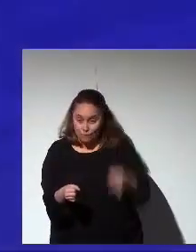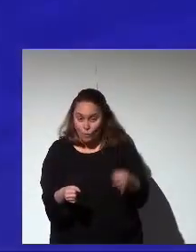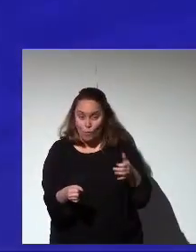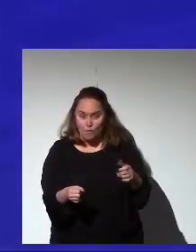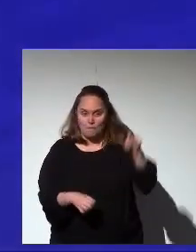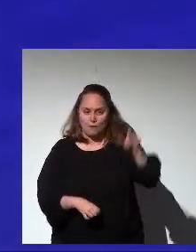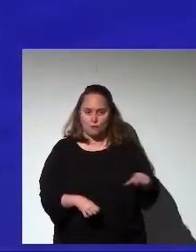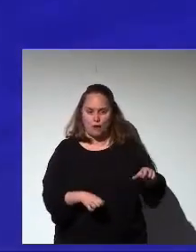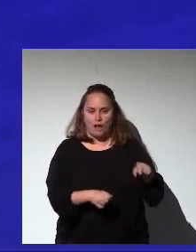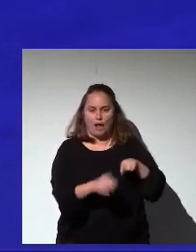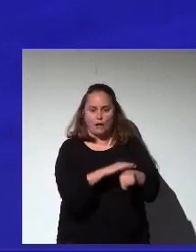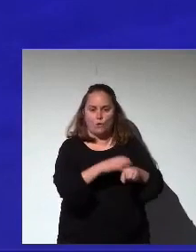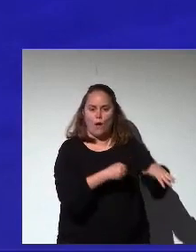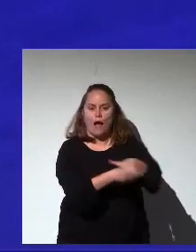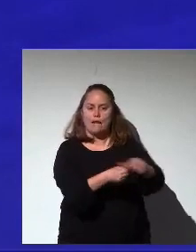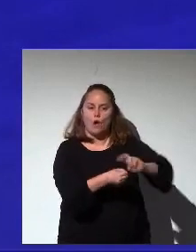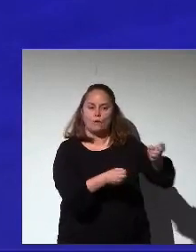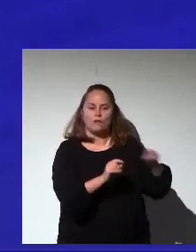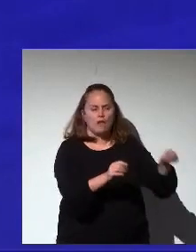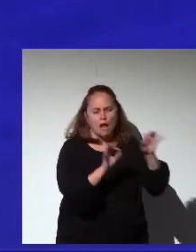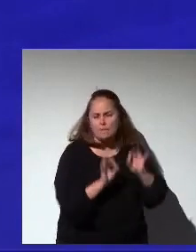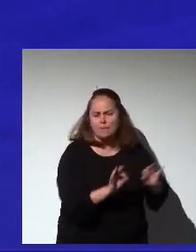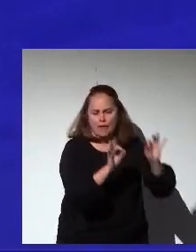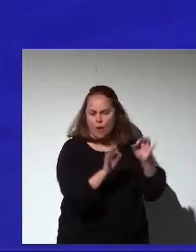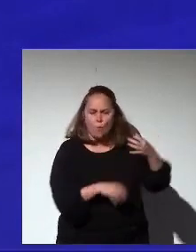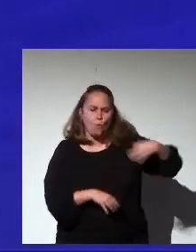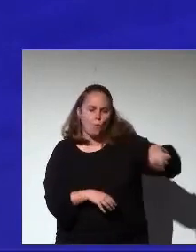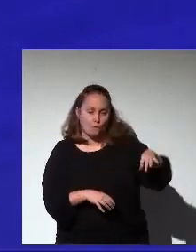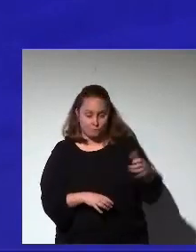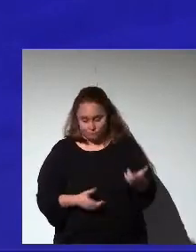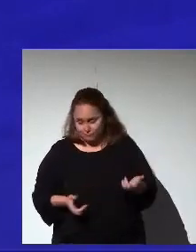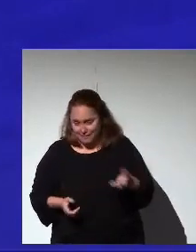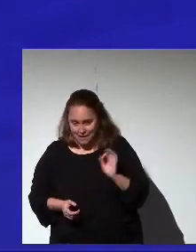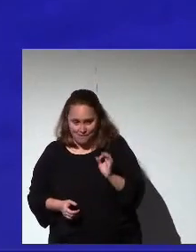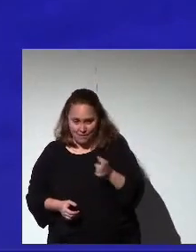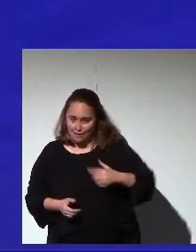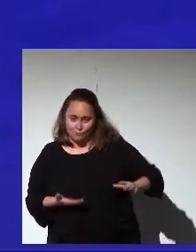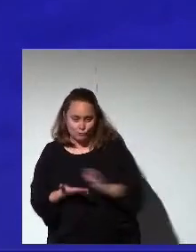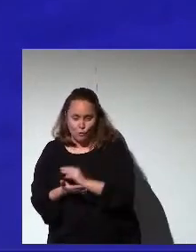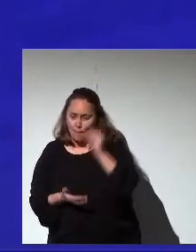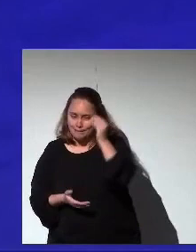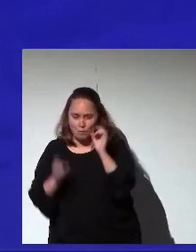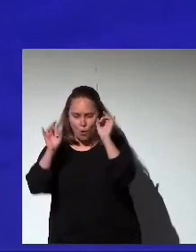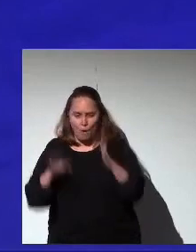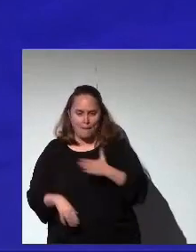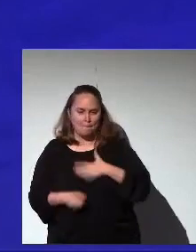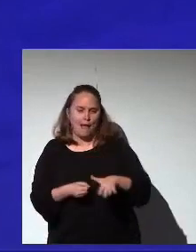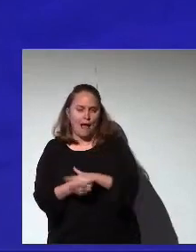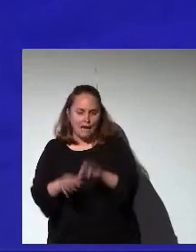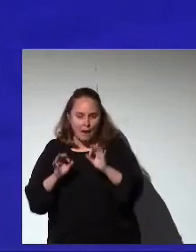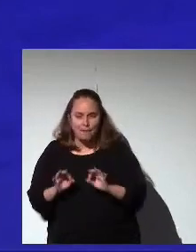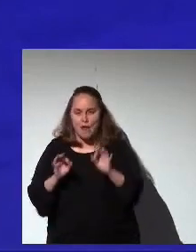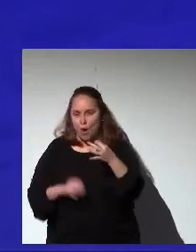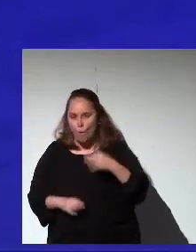unidad cree que su mundo es muy único y especial. Eso nos pasa a todos. Pero lo que sí ocurre aquí